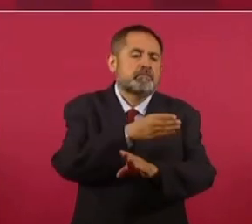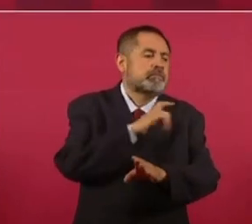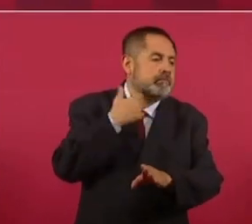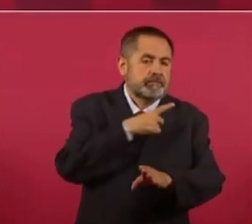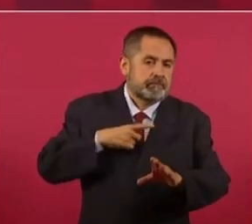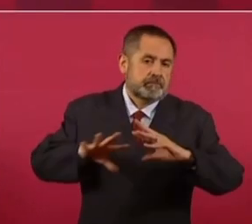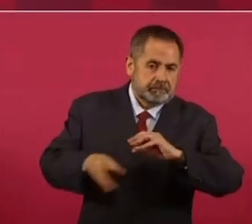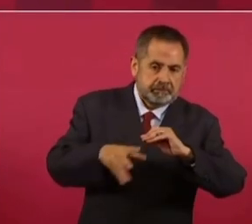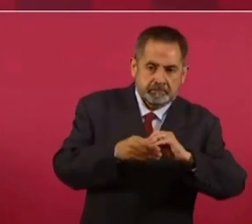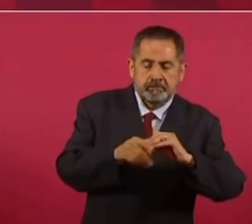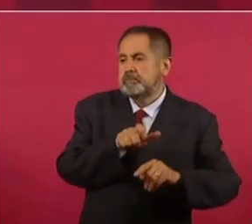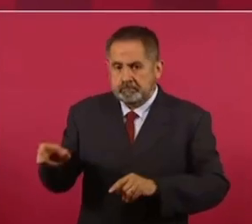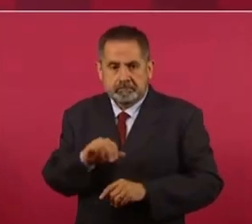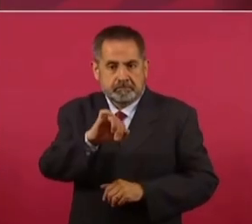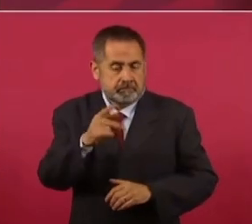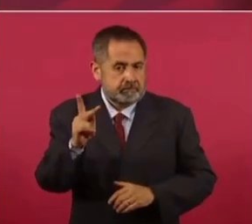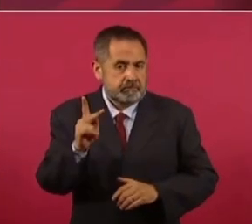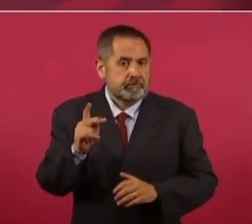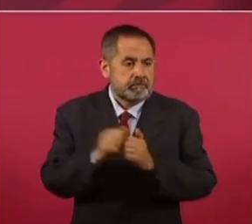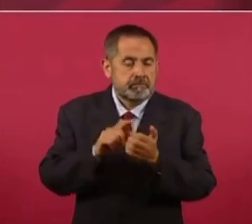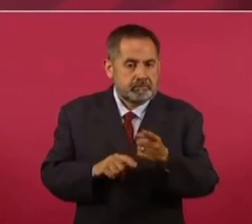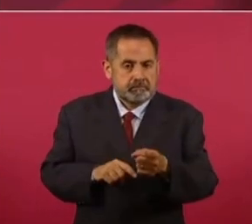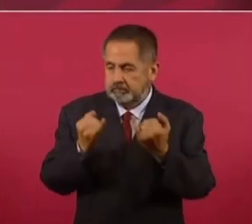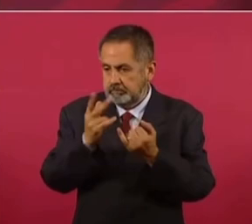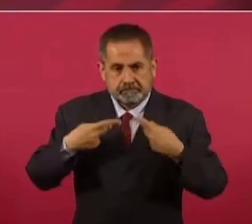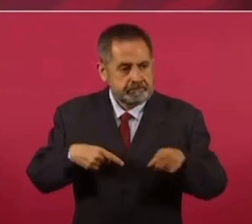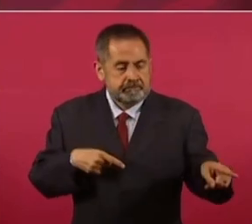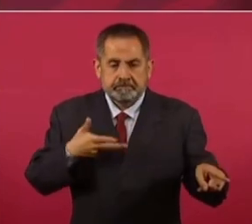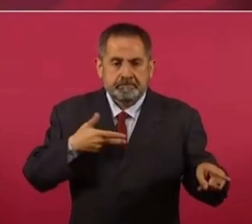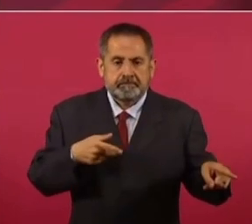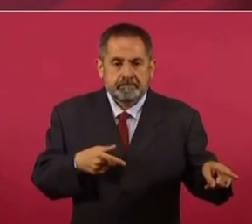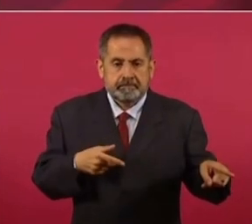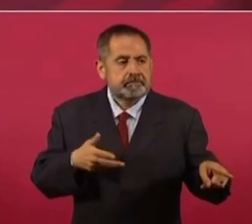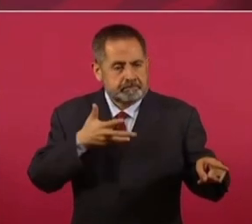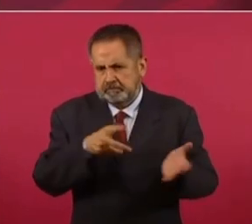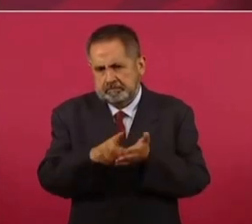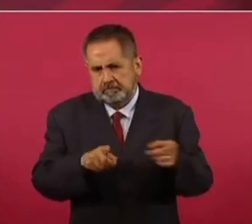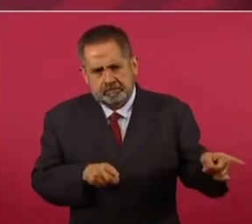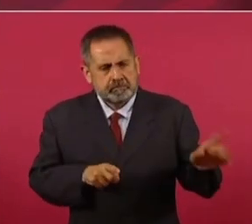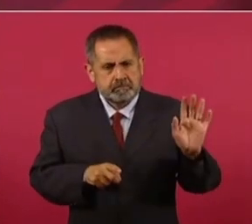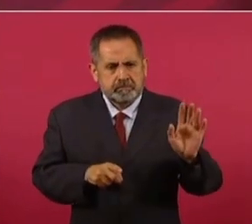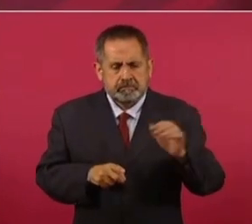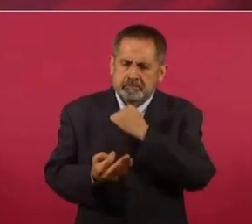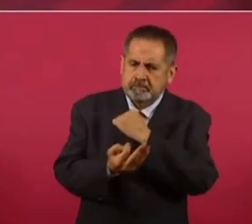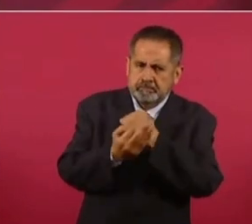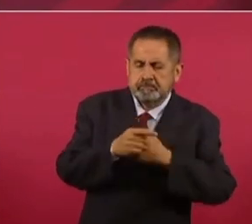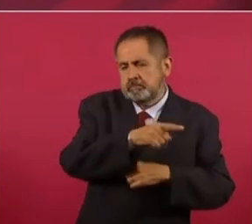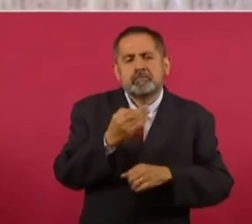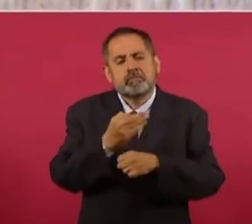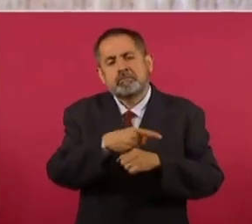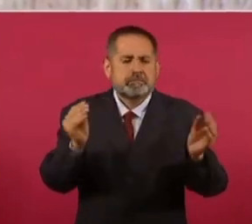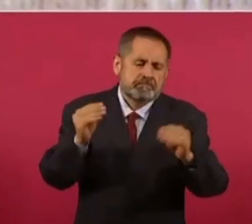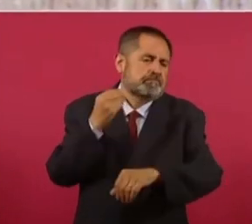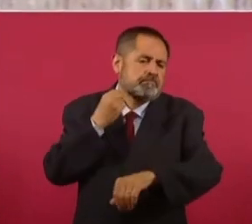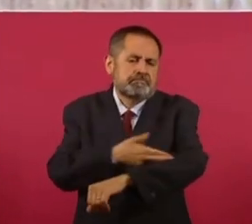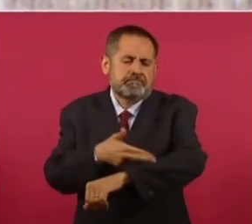anteriores. Apúntale solo que, bien, como cualquier ciudadano tiene derecho a la defensa, ellos están haciendo